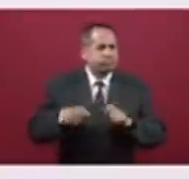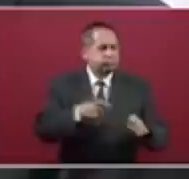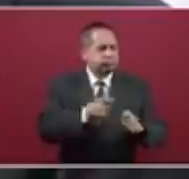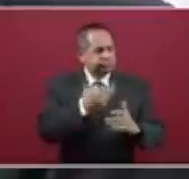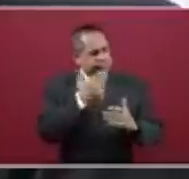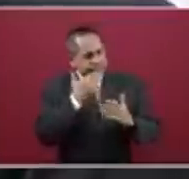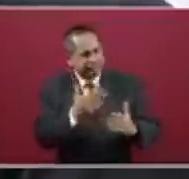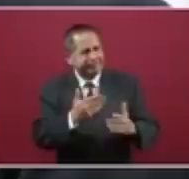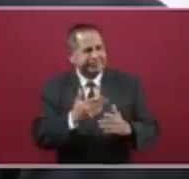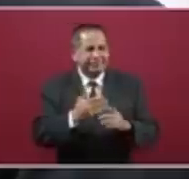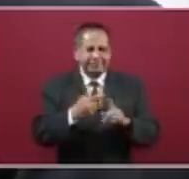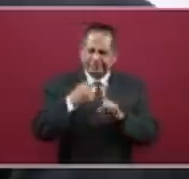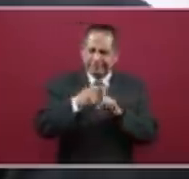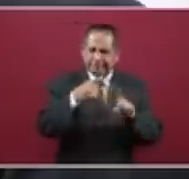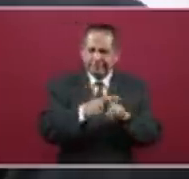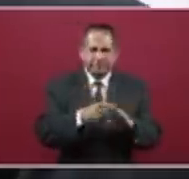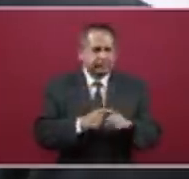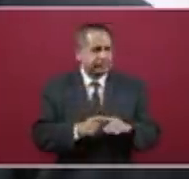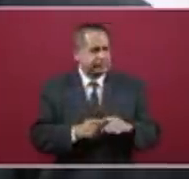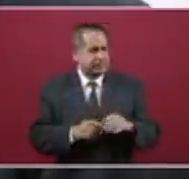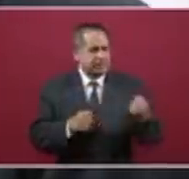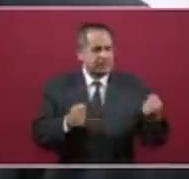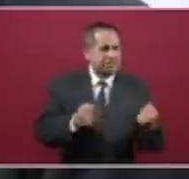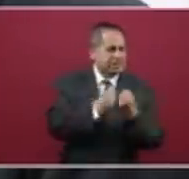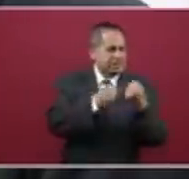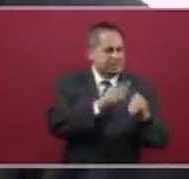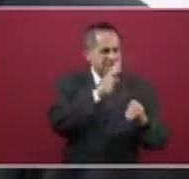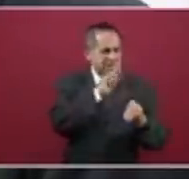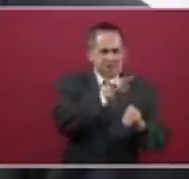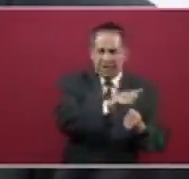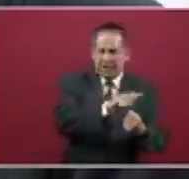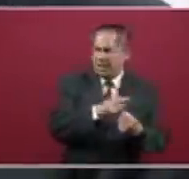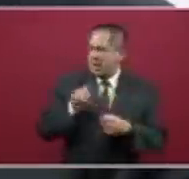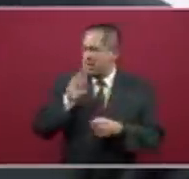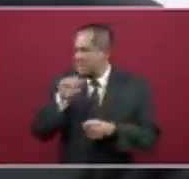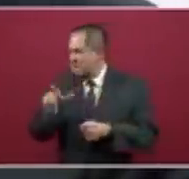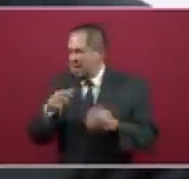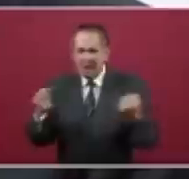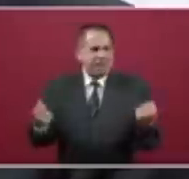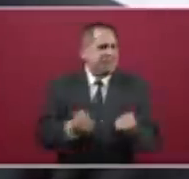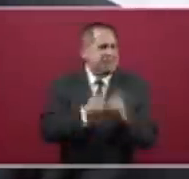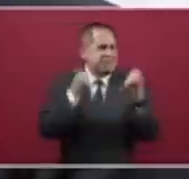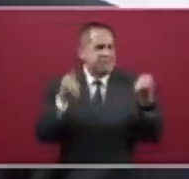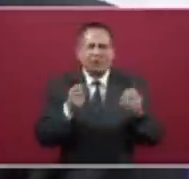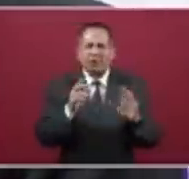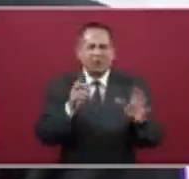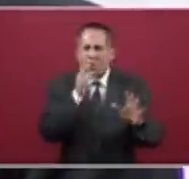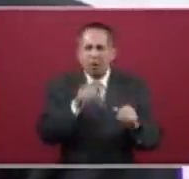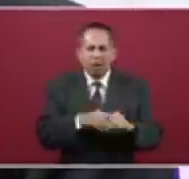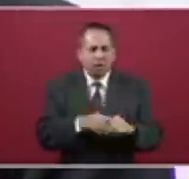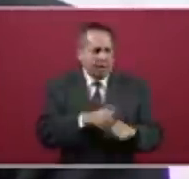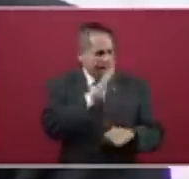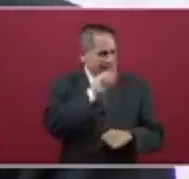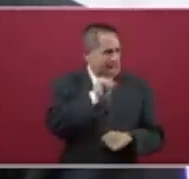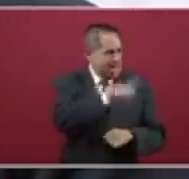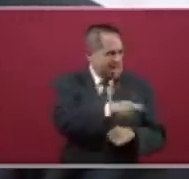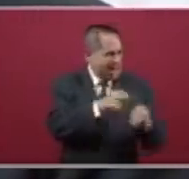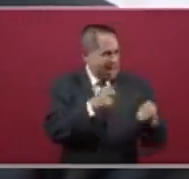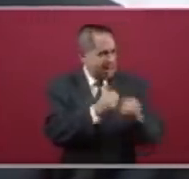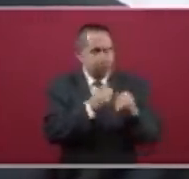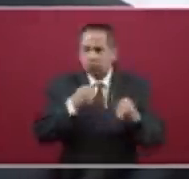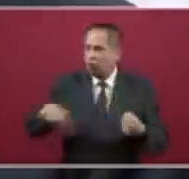el más no se puede enfrentar con el mal el mal se 30 con el bien